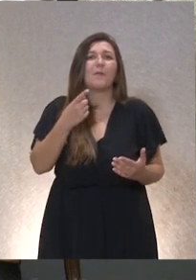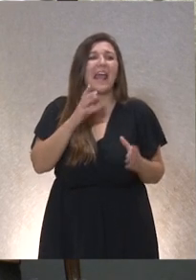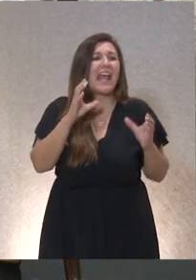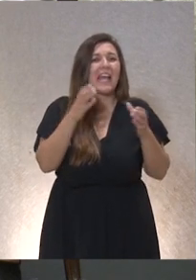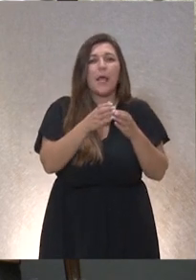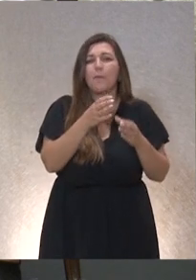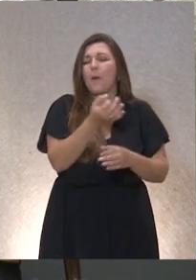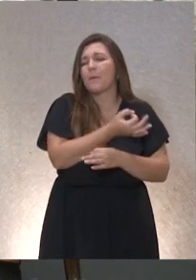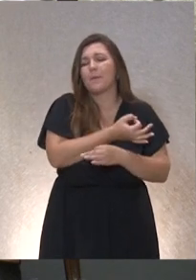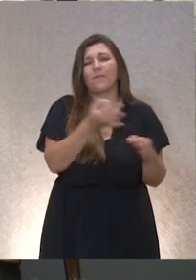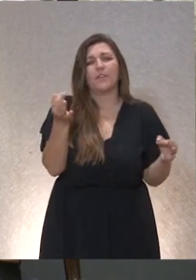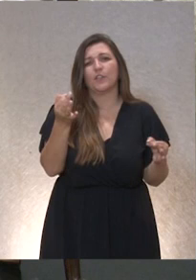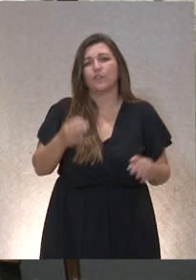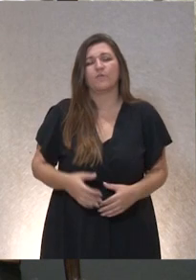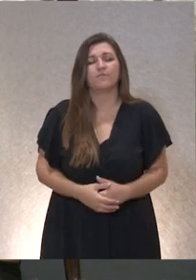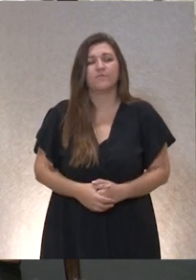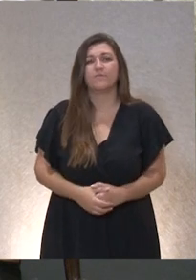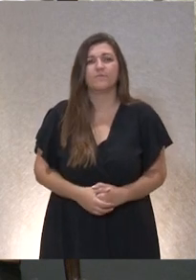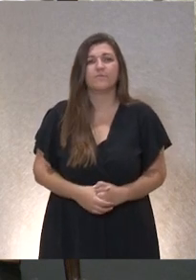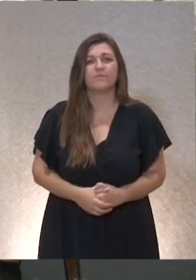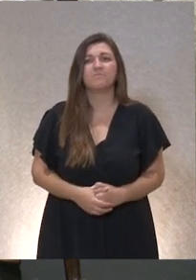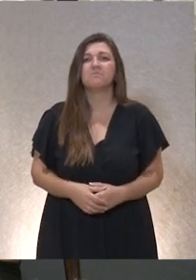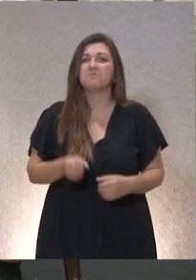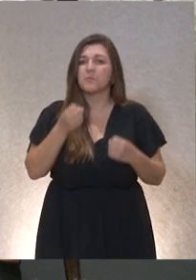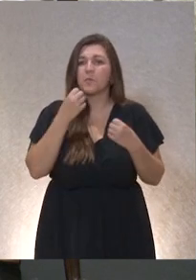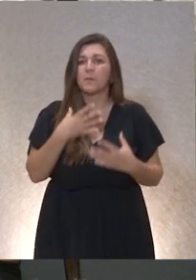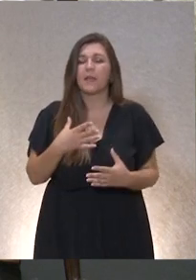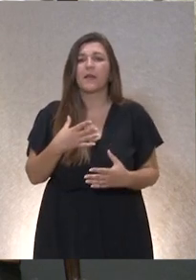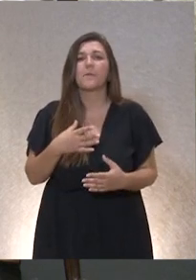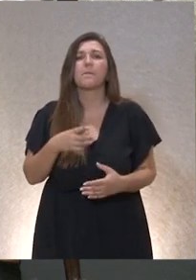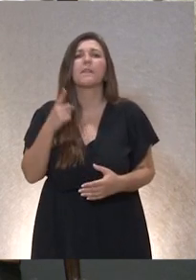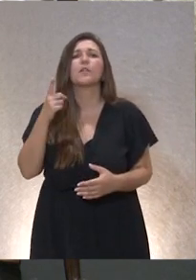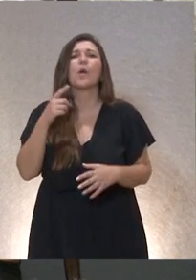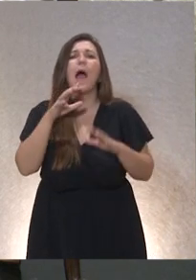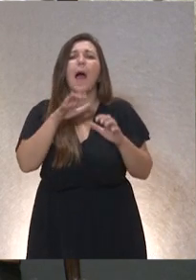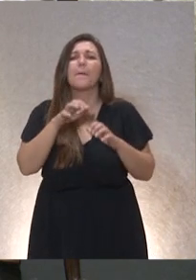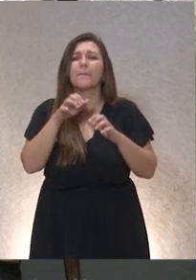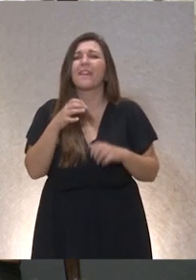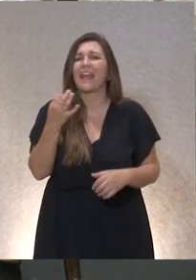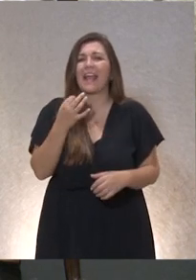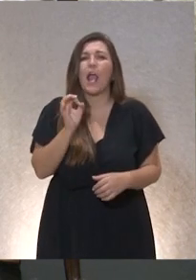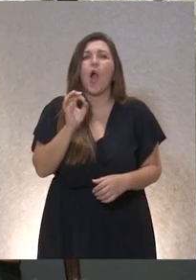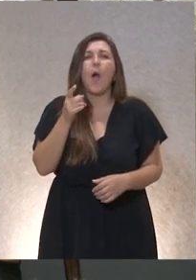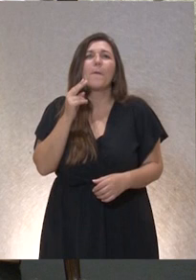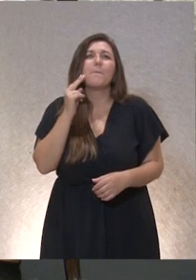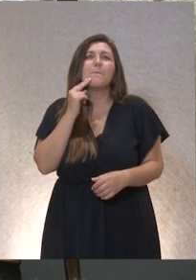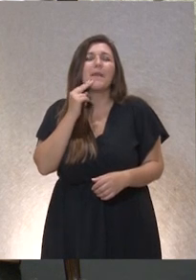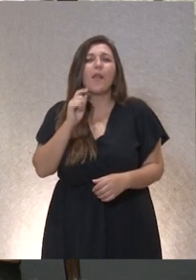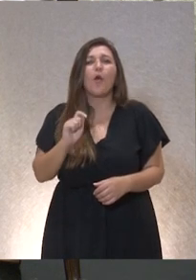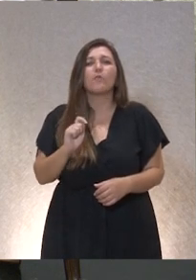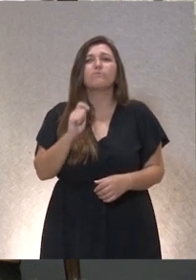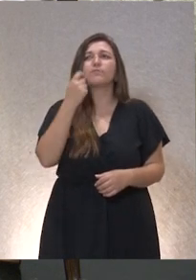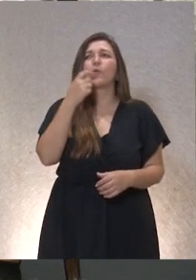laboral muy bien vale Y bueno qué tuviste que aprender Y qué miedos tuviste que vencer